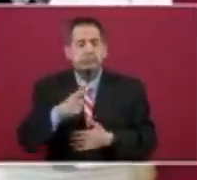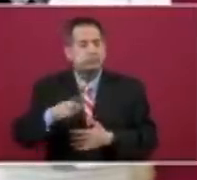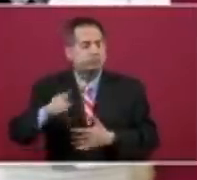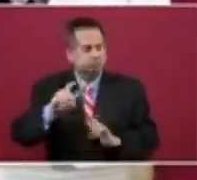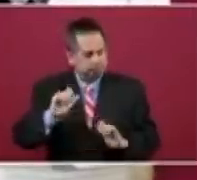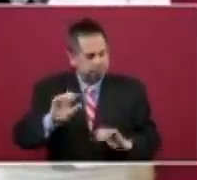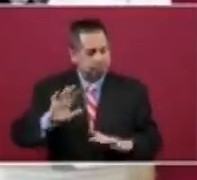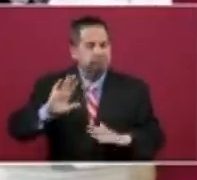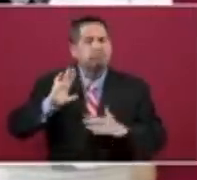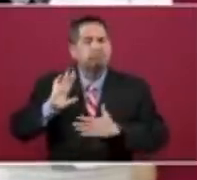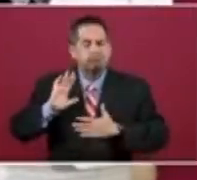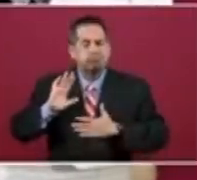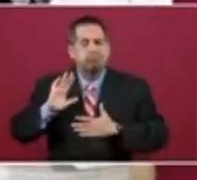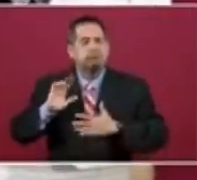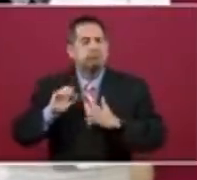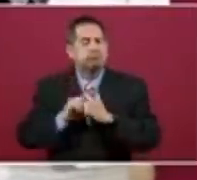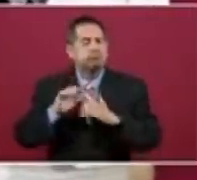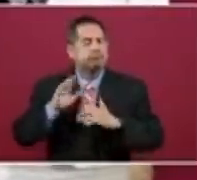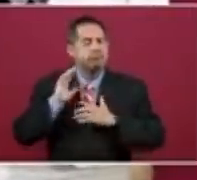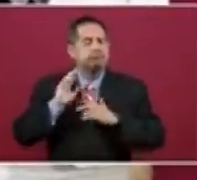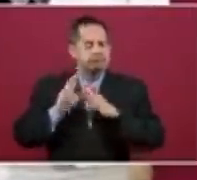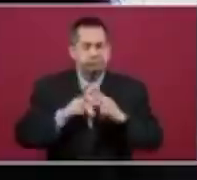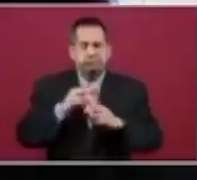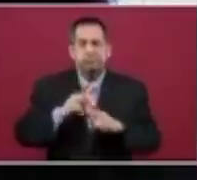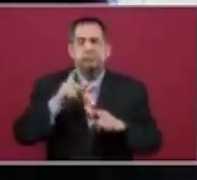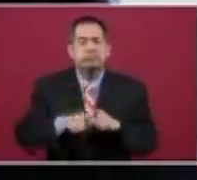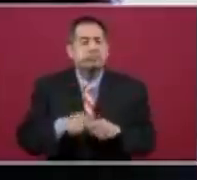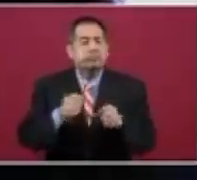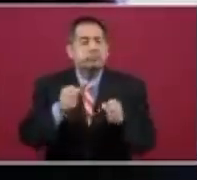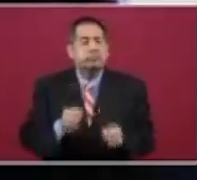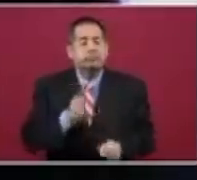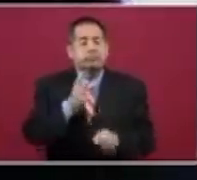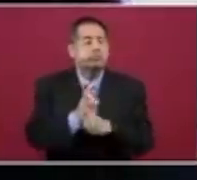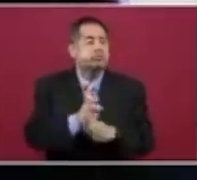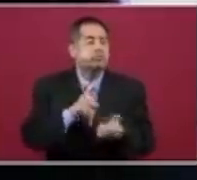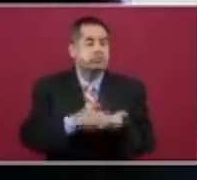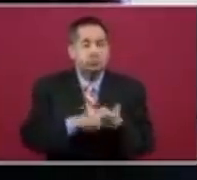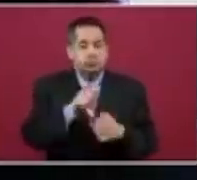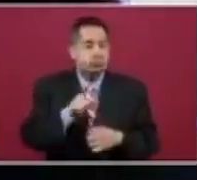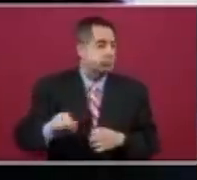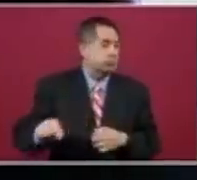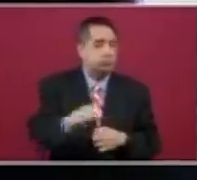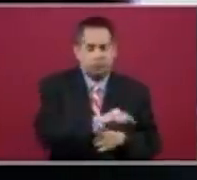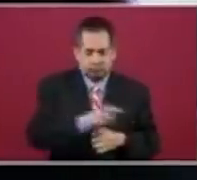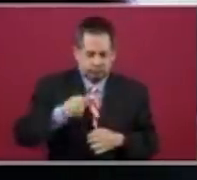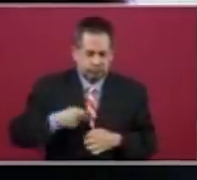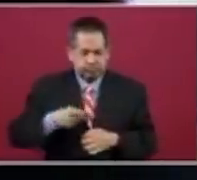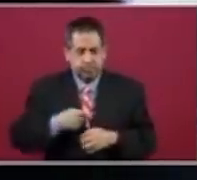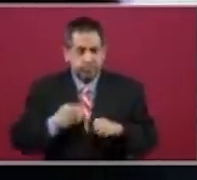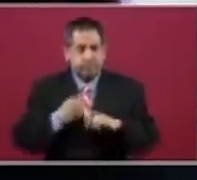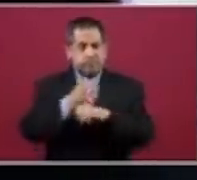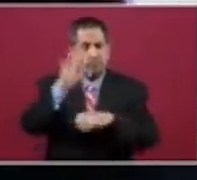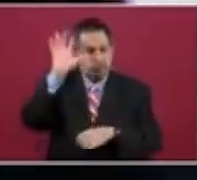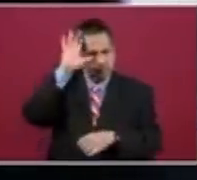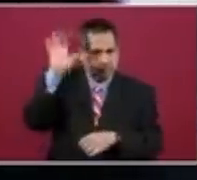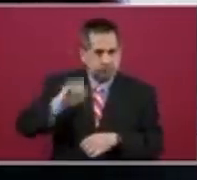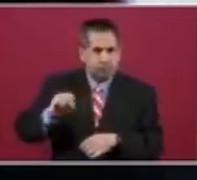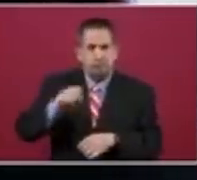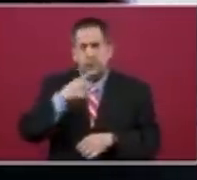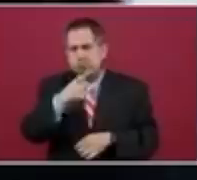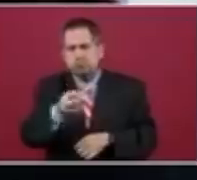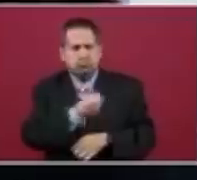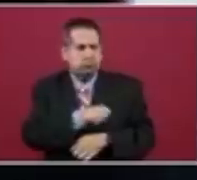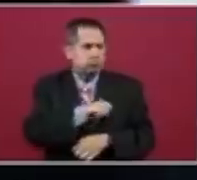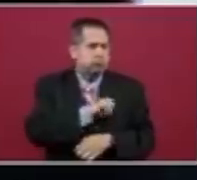compromiso con respecto a la seguridad de los ciudadanos del estado de Morelos, de su salud, de